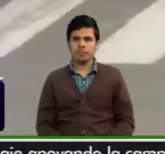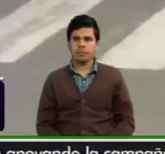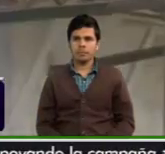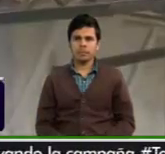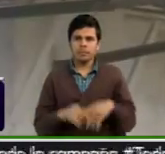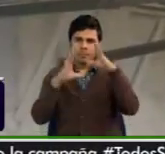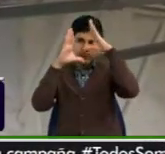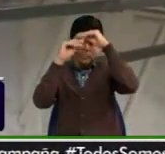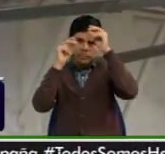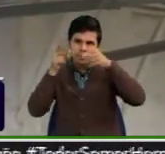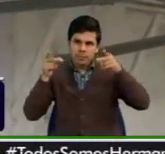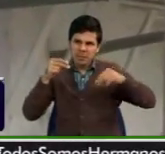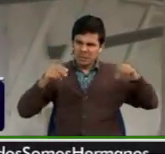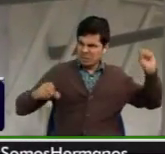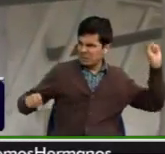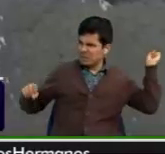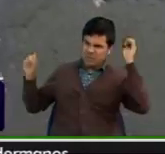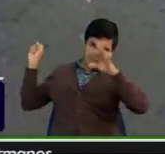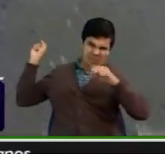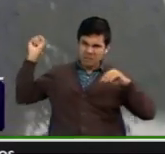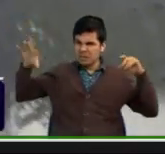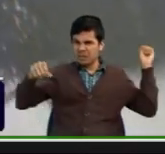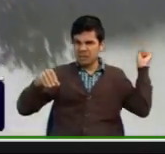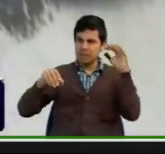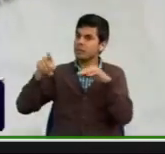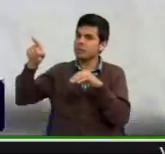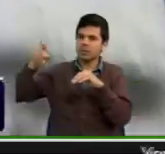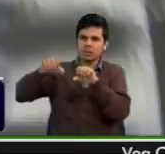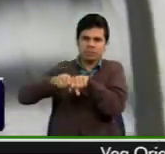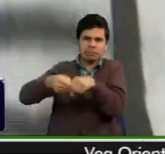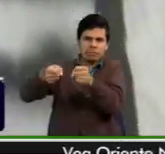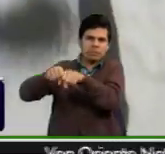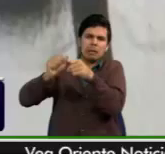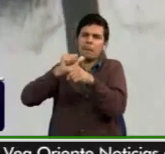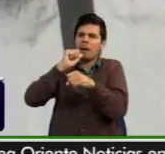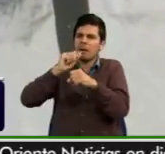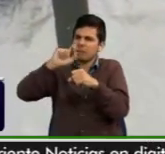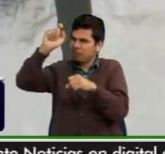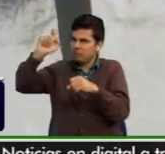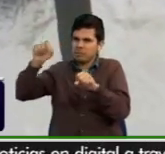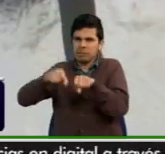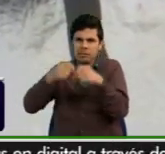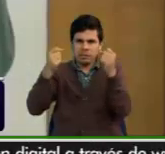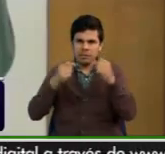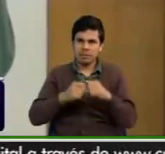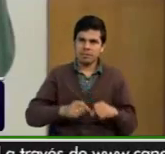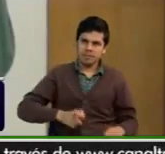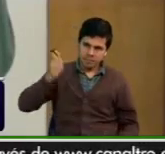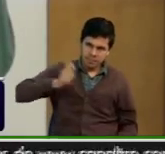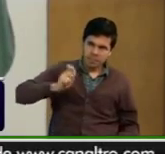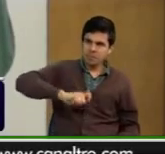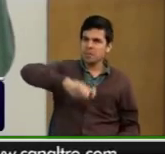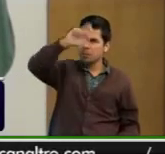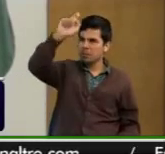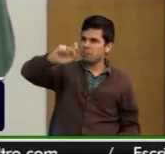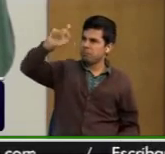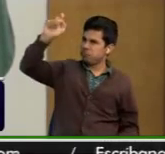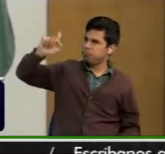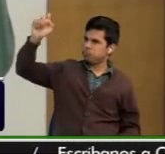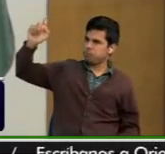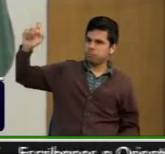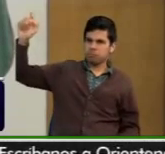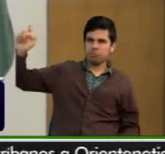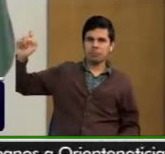En horas de la noche las personas atacaron la sede, la fachada del lugar sufrió la peor parte. Rayaron la fachada,